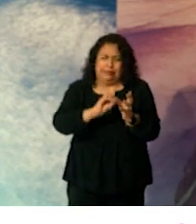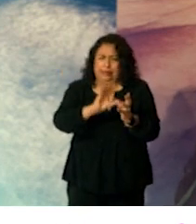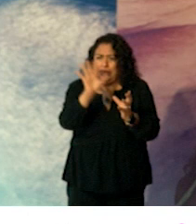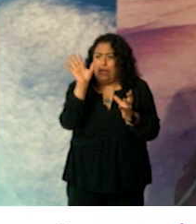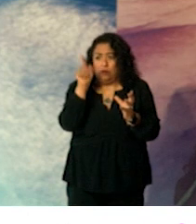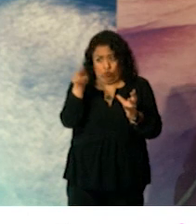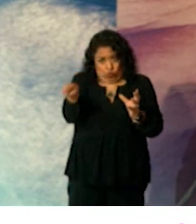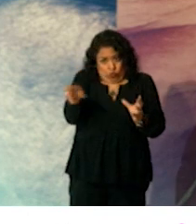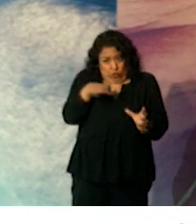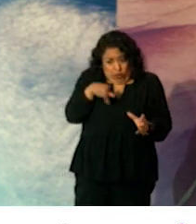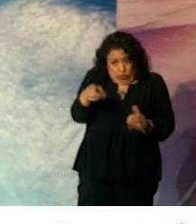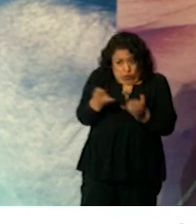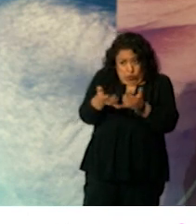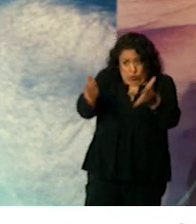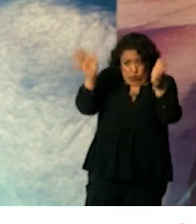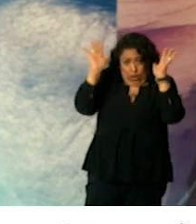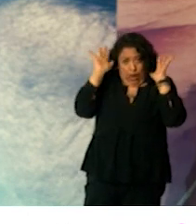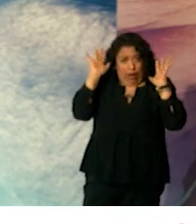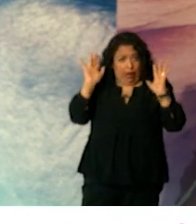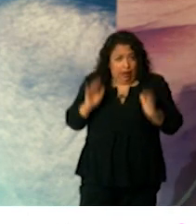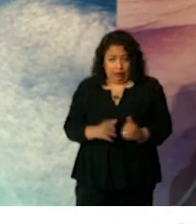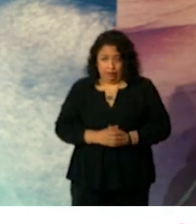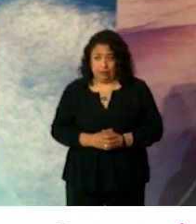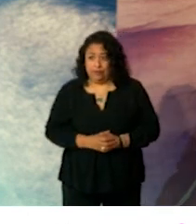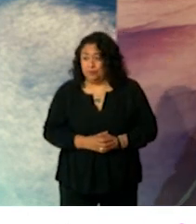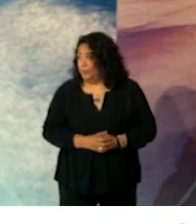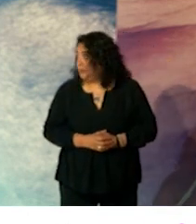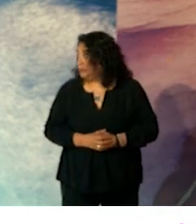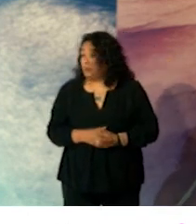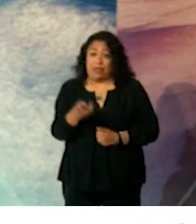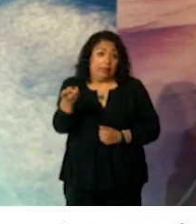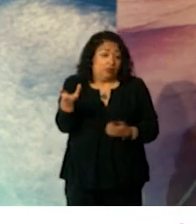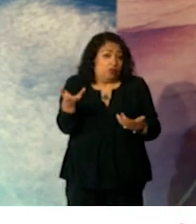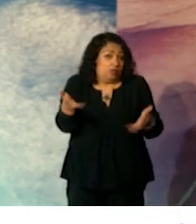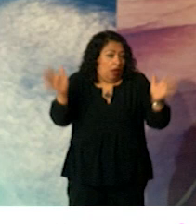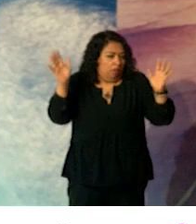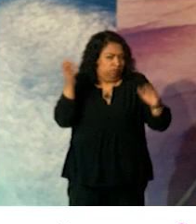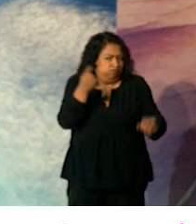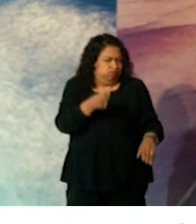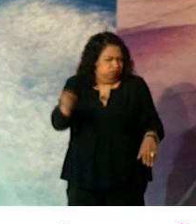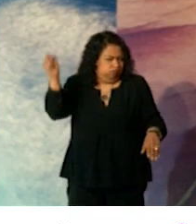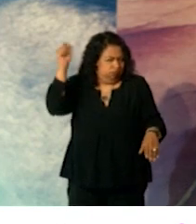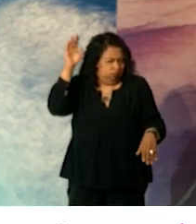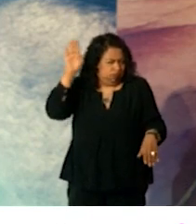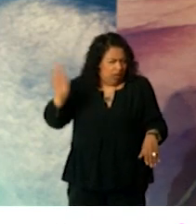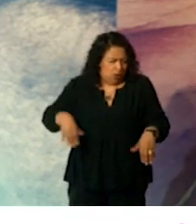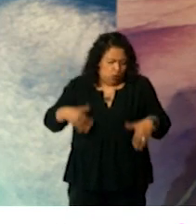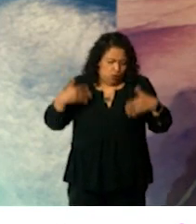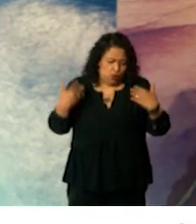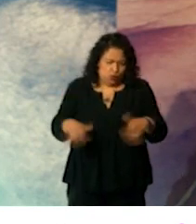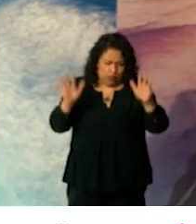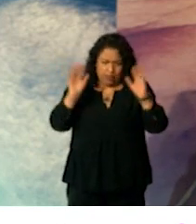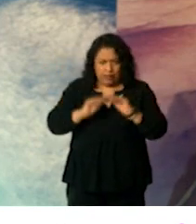además estás tú, que recitas. Entonces, eso ya es talento y solo talento.